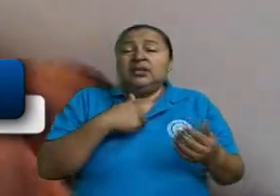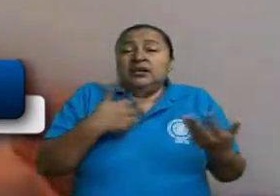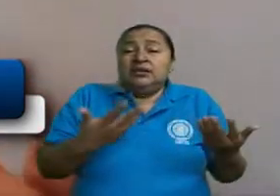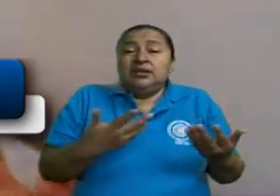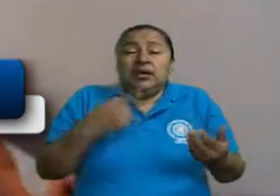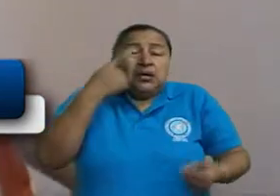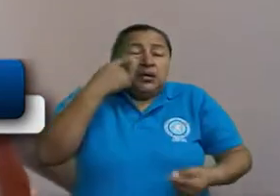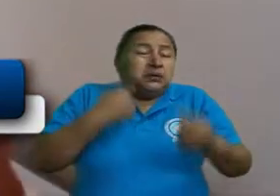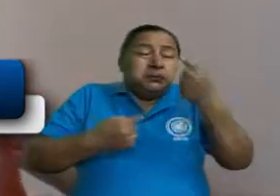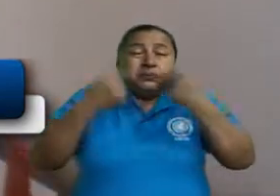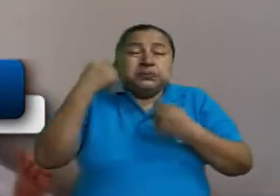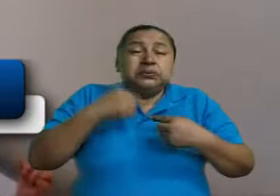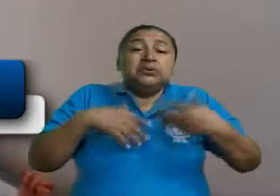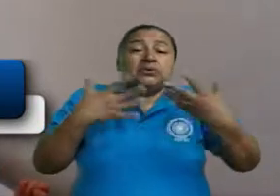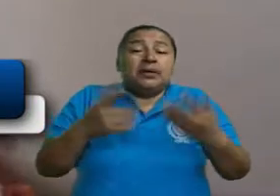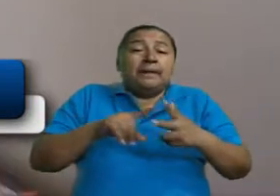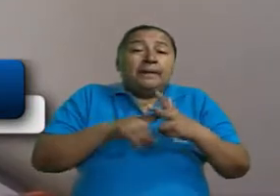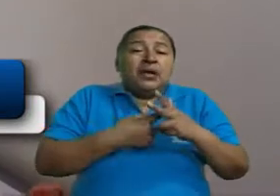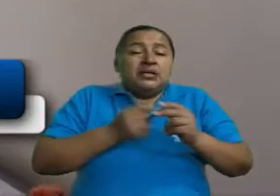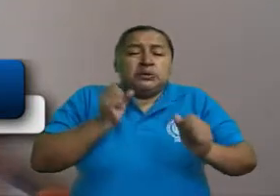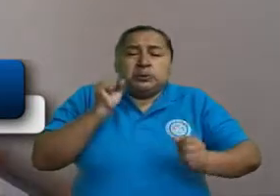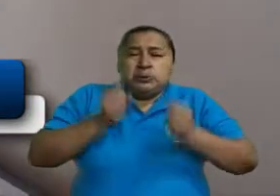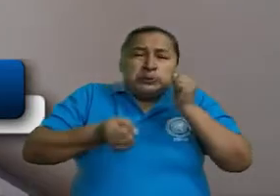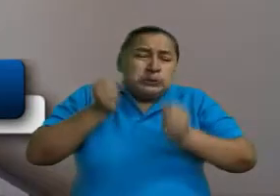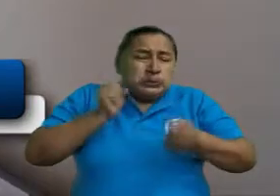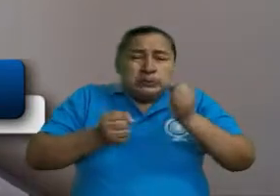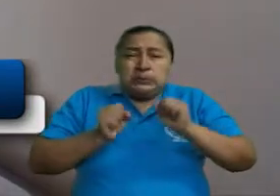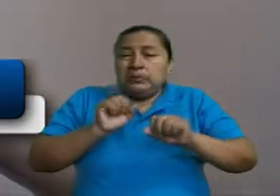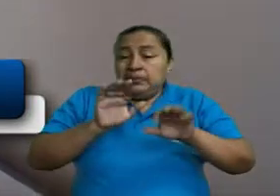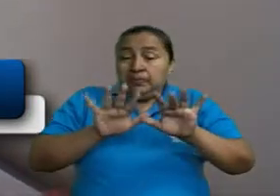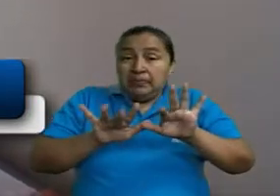llanto inconsolable es que comienzan a mover sus piecitos